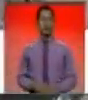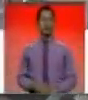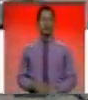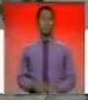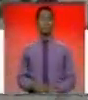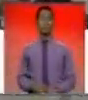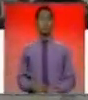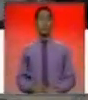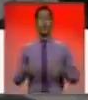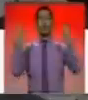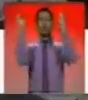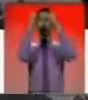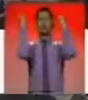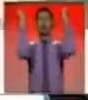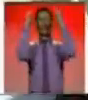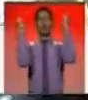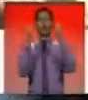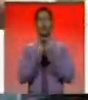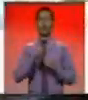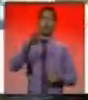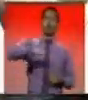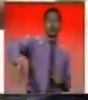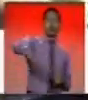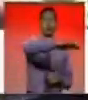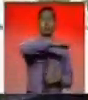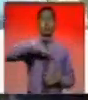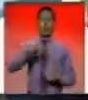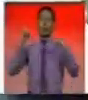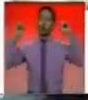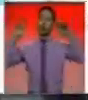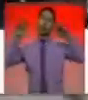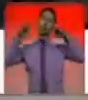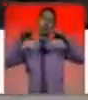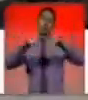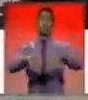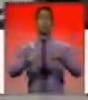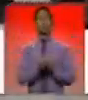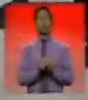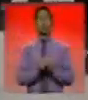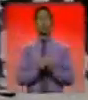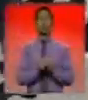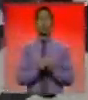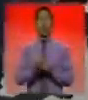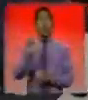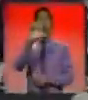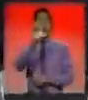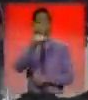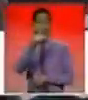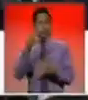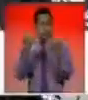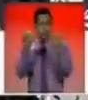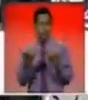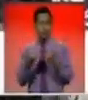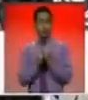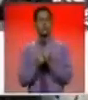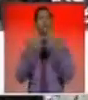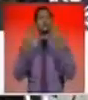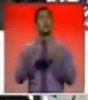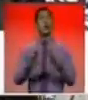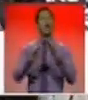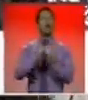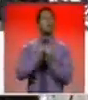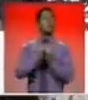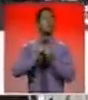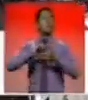Un ambiente de fiestas llenó cada espacio de la Plaza de la Independencia. Al iniciar la semana, luego de la jornada electoral en la que triunfó Alianza